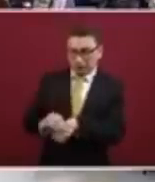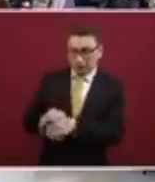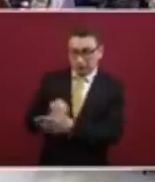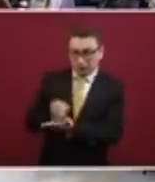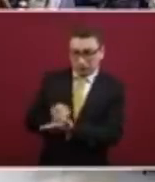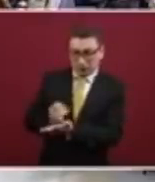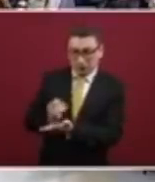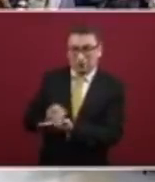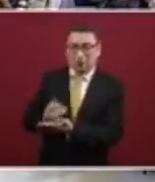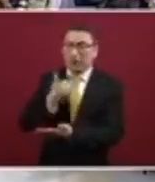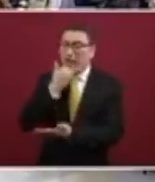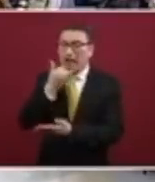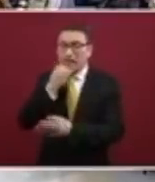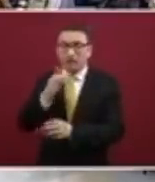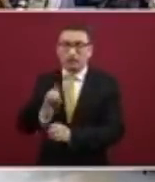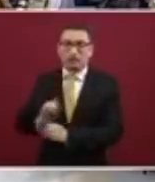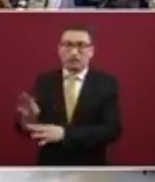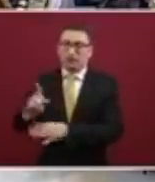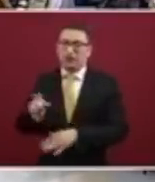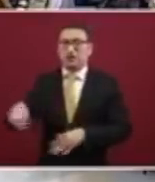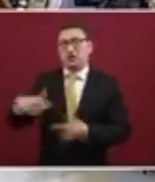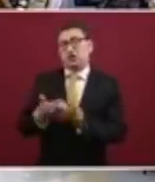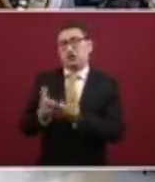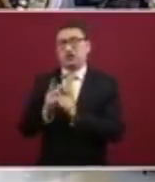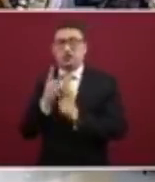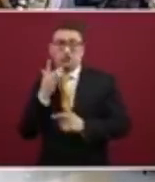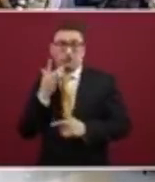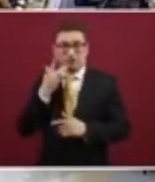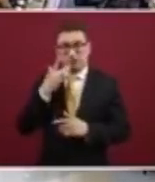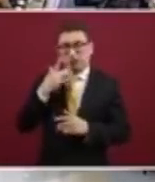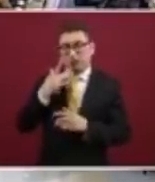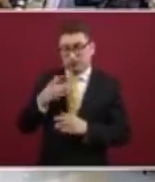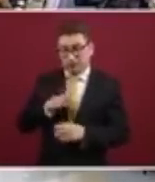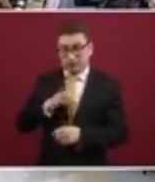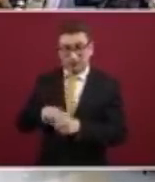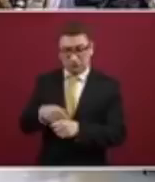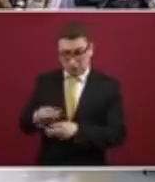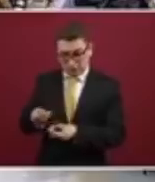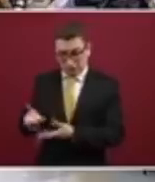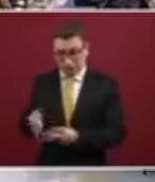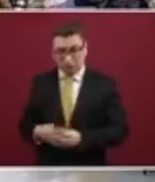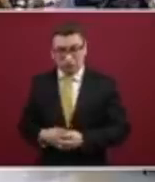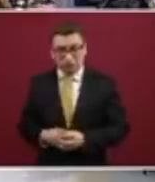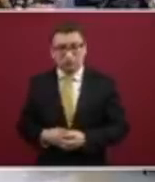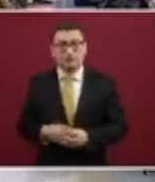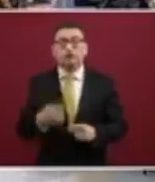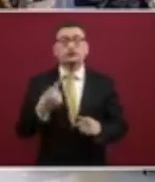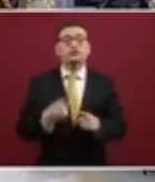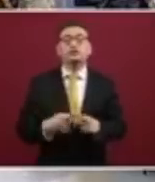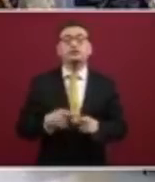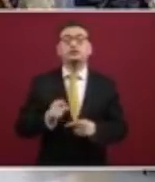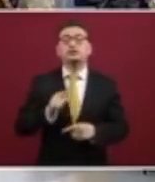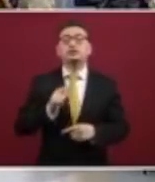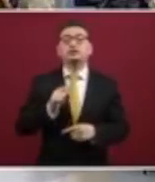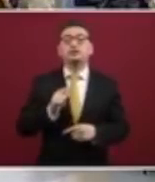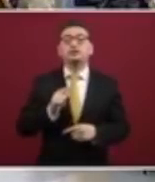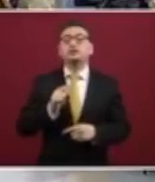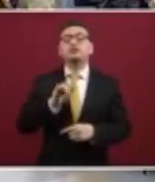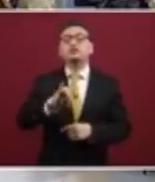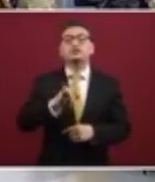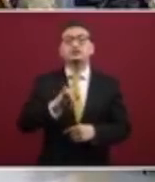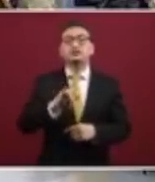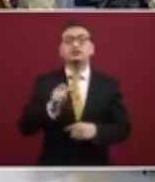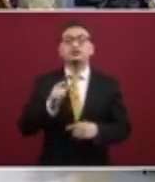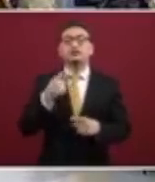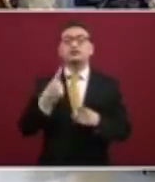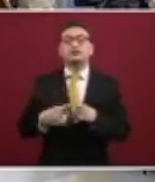los impuestos a los machuchones. ¿Eh? A ver, que levanten la mano los que están en contra